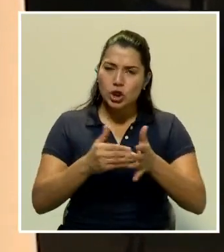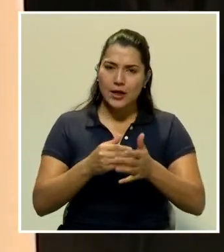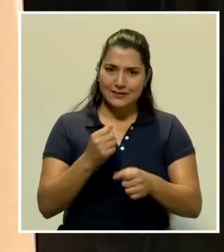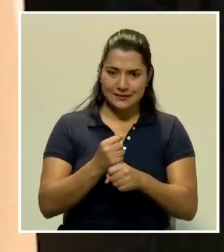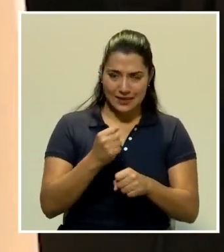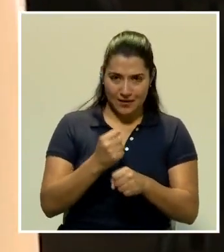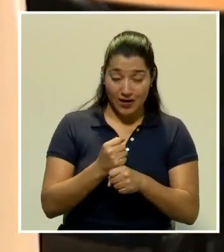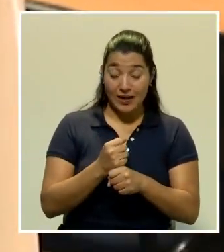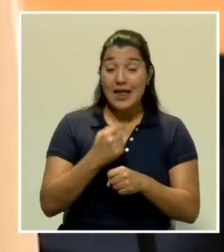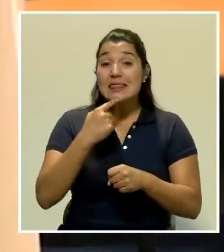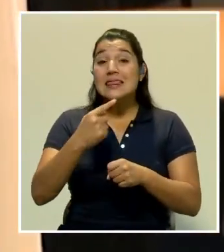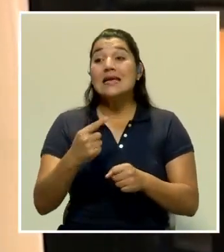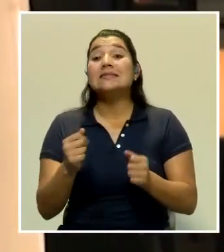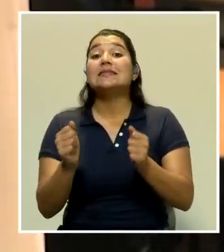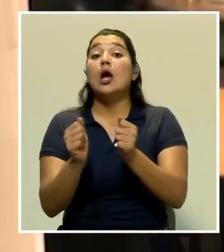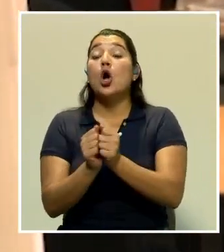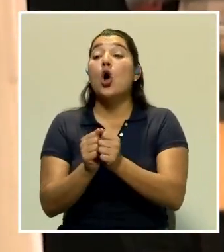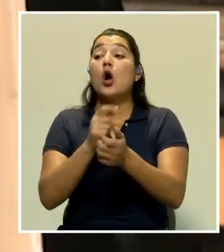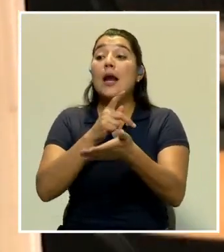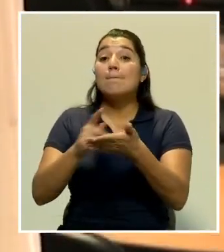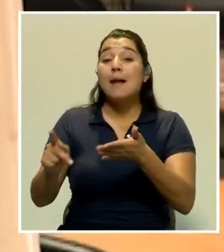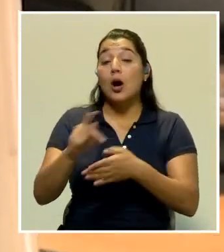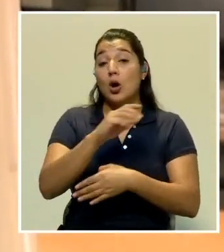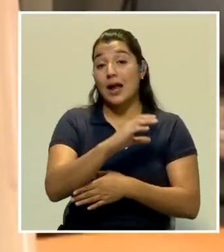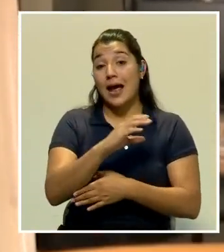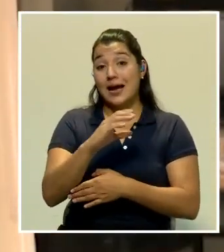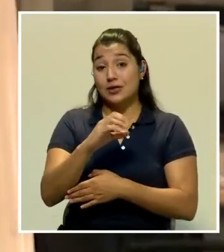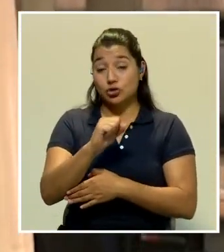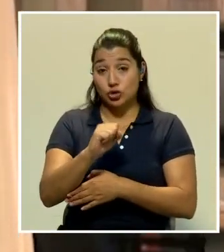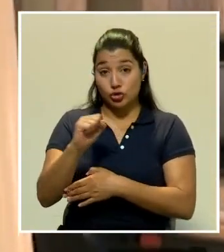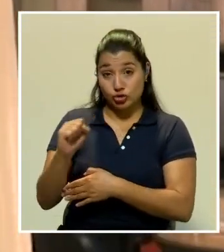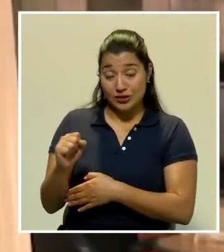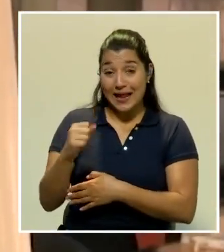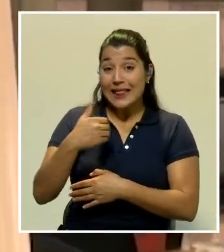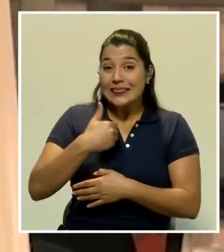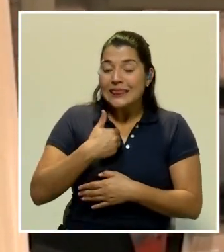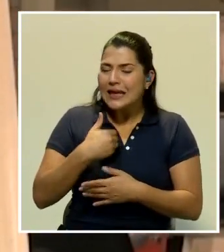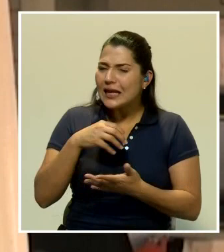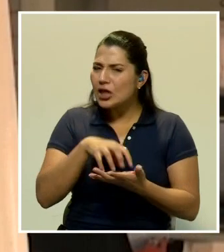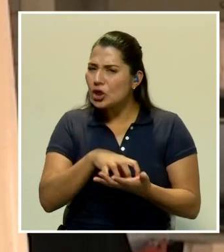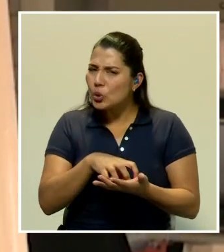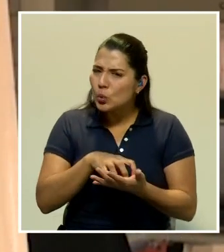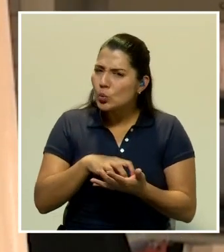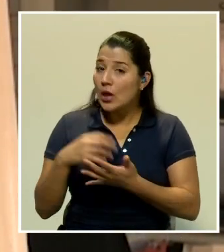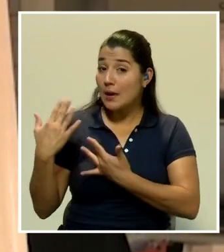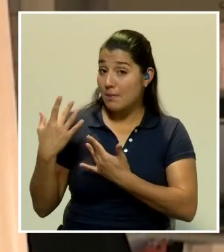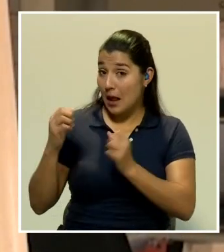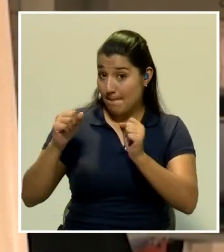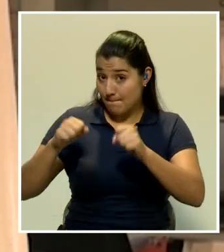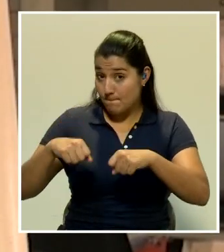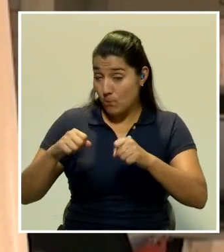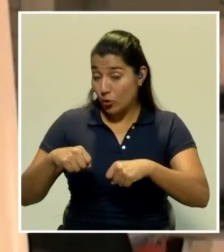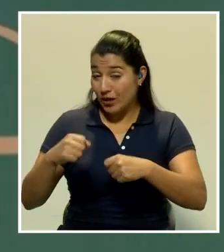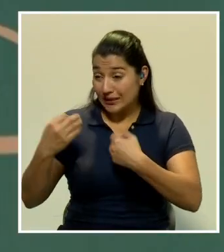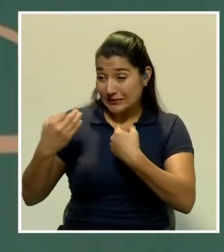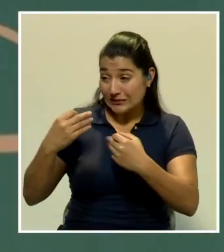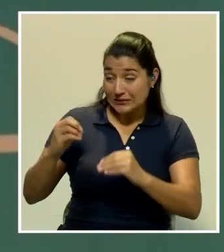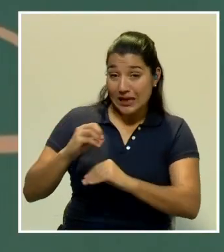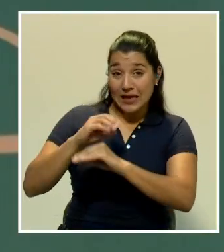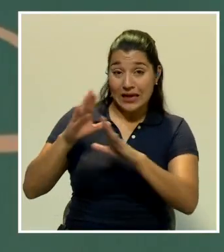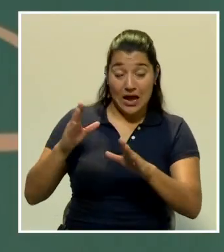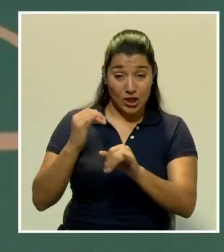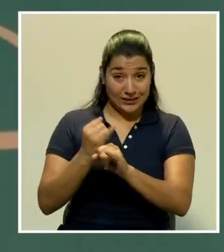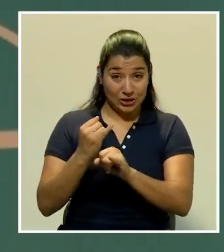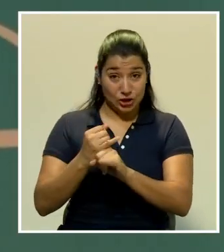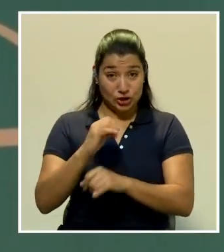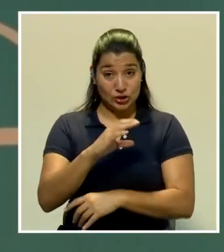que con el cobro de la Caja Costarricense del Seguro Social tienen una serie de dudas que esperan poder ser esclarecidas por la institución,